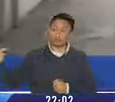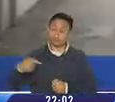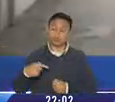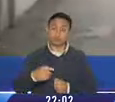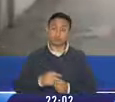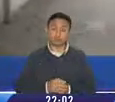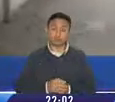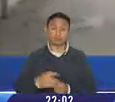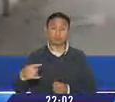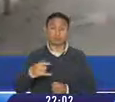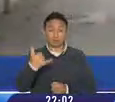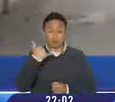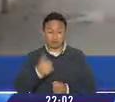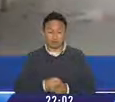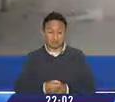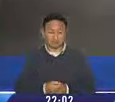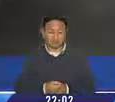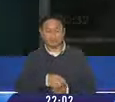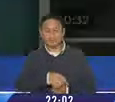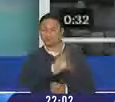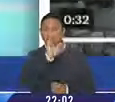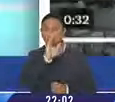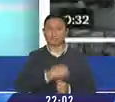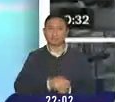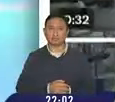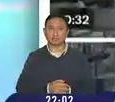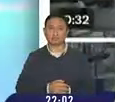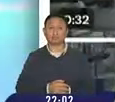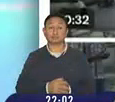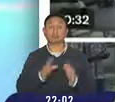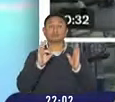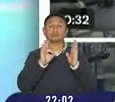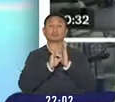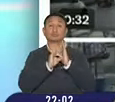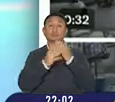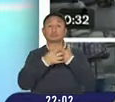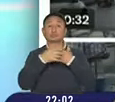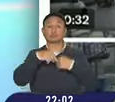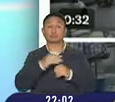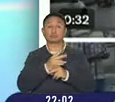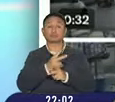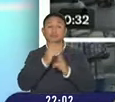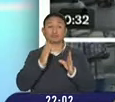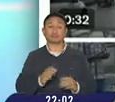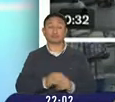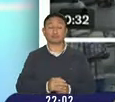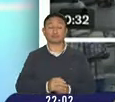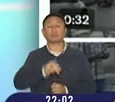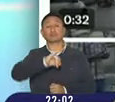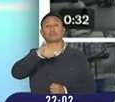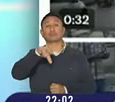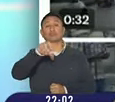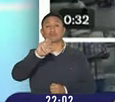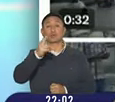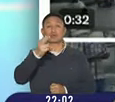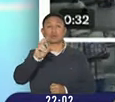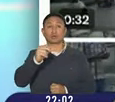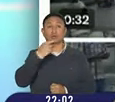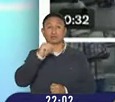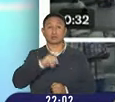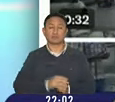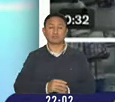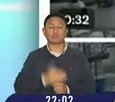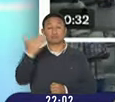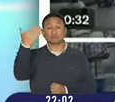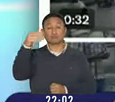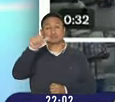lo vieron celular todo viejo, se fueron nomás. En redes sociales, el concejal Jorge Rodríguez manifestó que el alcalde